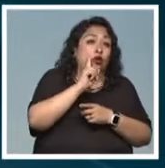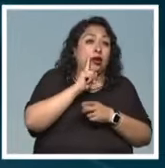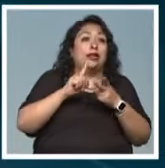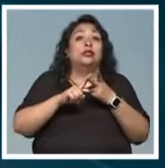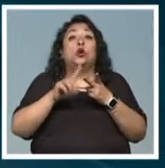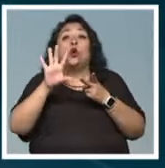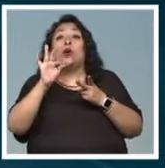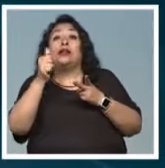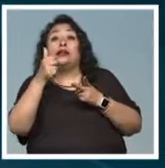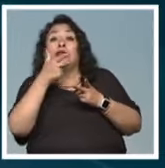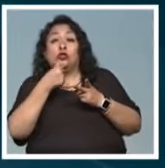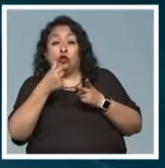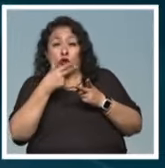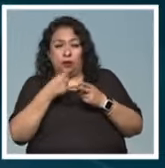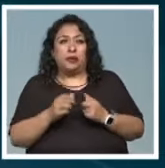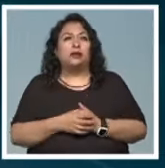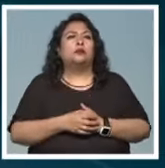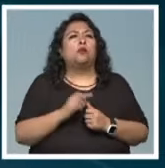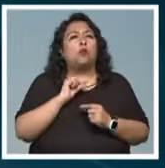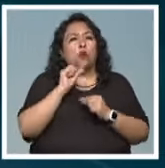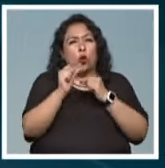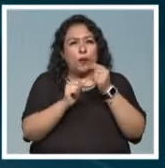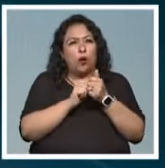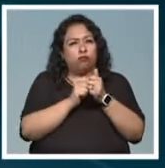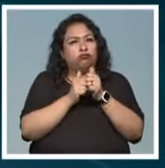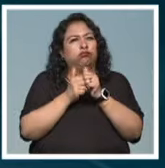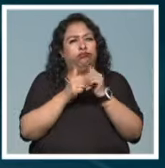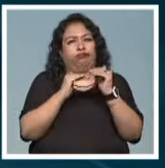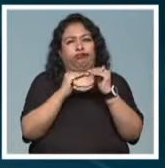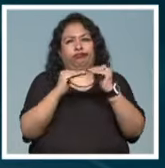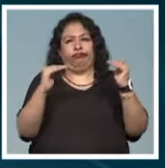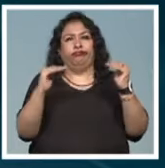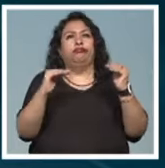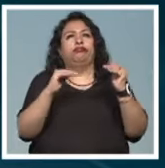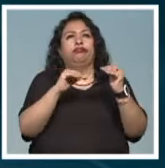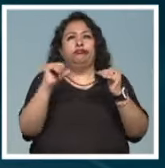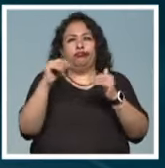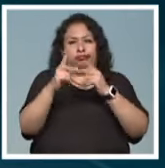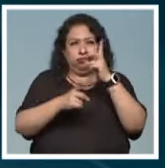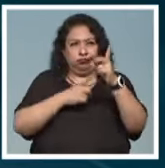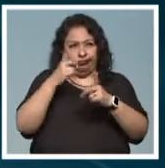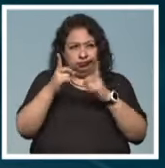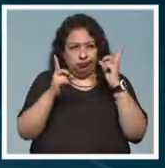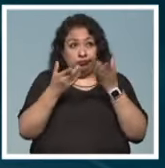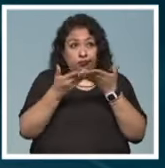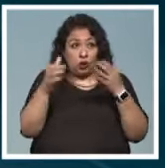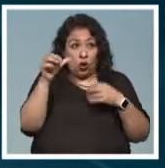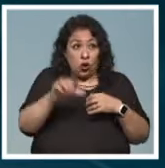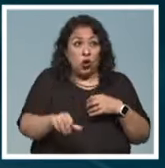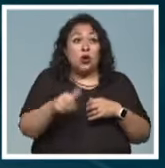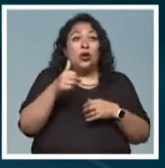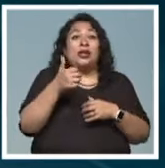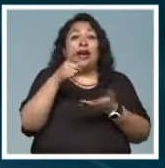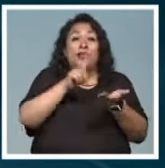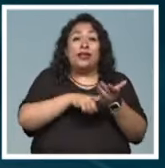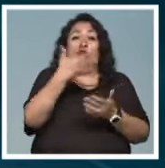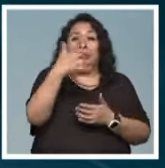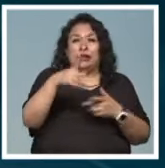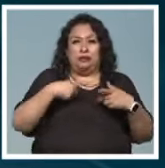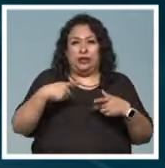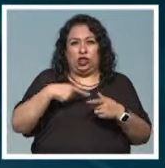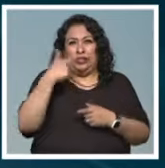y 46 hombres. Poco a poco se va logrando la paridad de géneros en los deportes. Actualmente 7 de cada 10